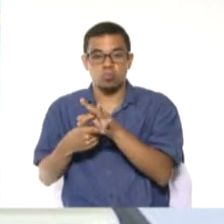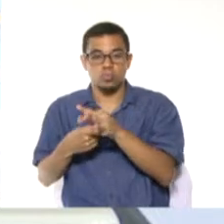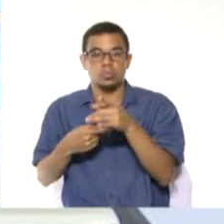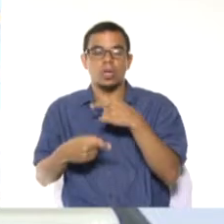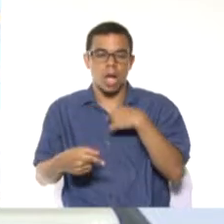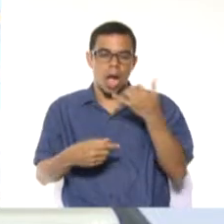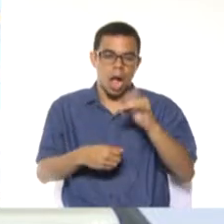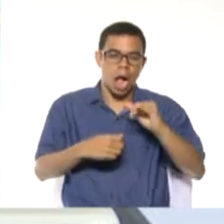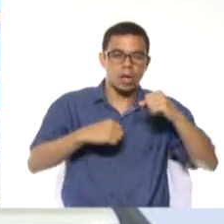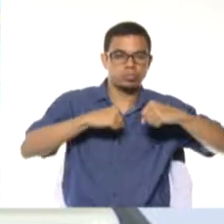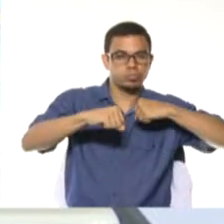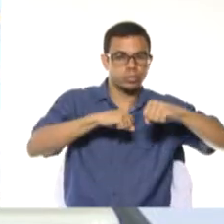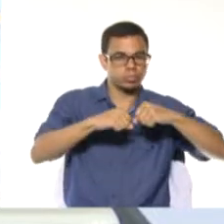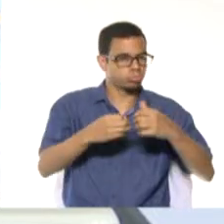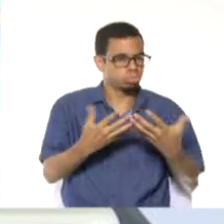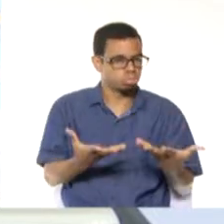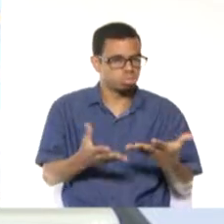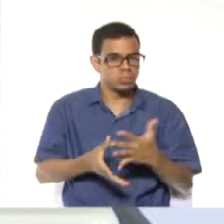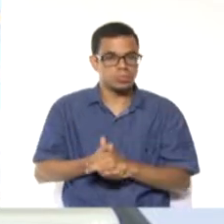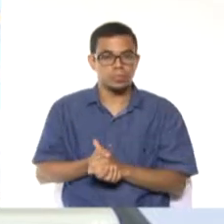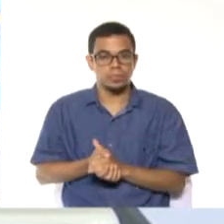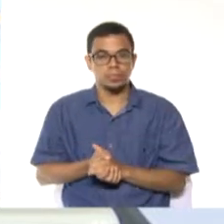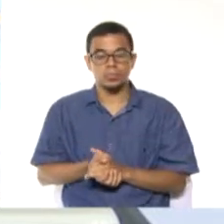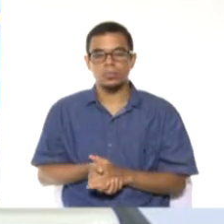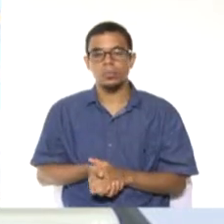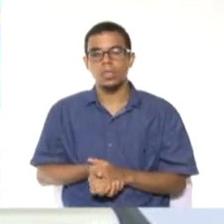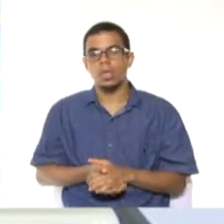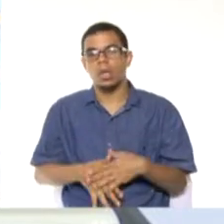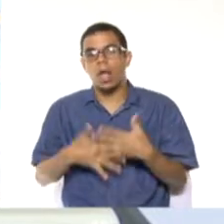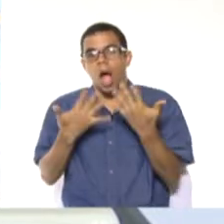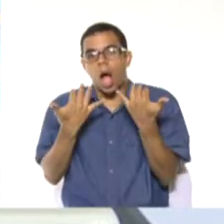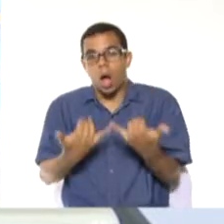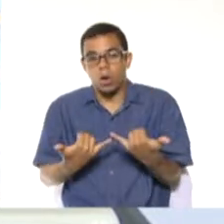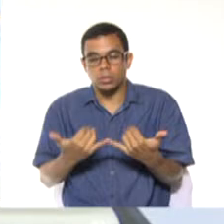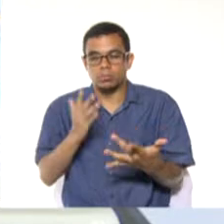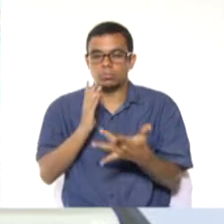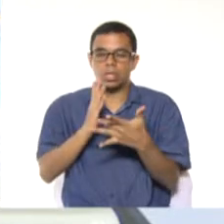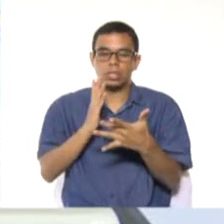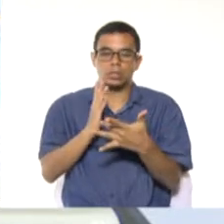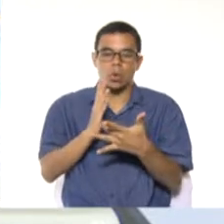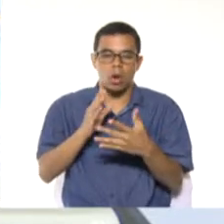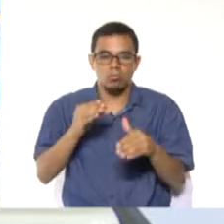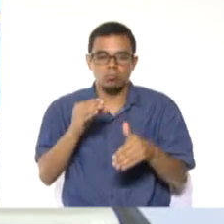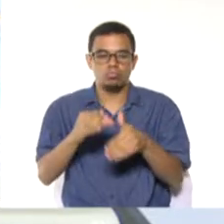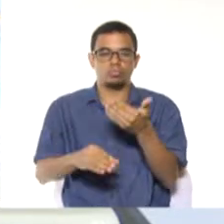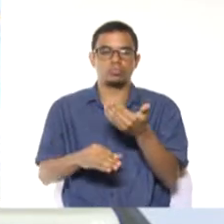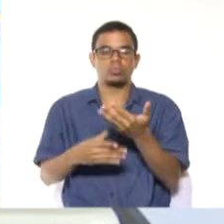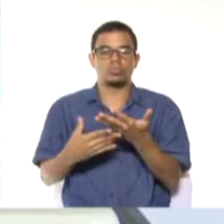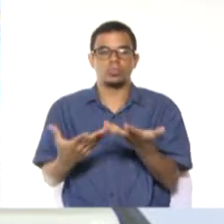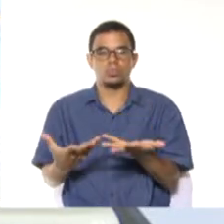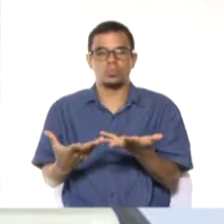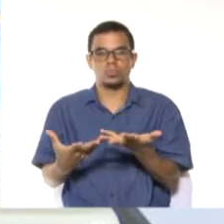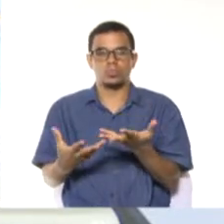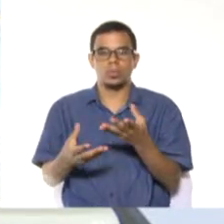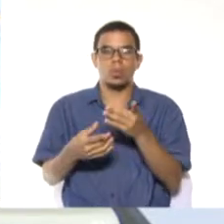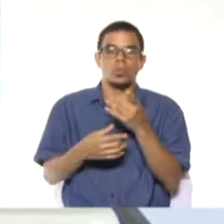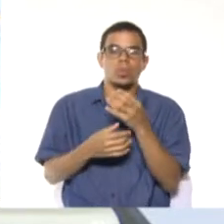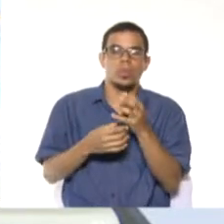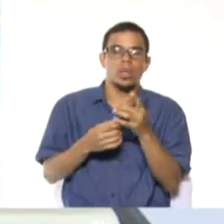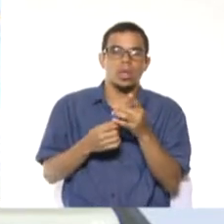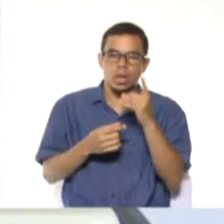bien, fíjense, en la actualidad, en la innovación de la tecnología, hablamos sobre algunos